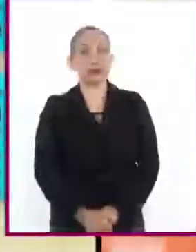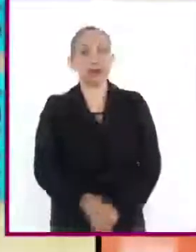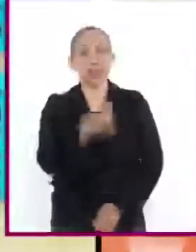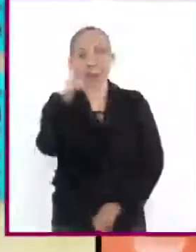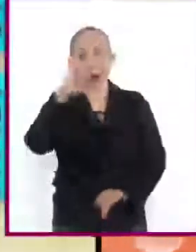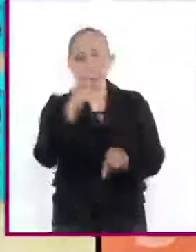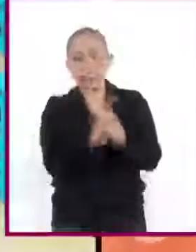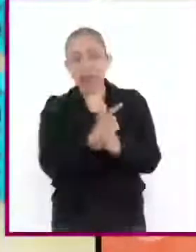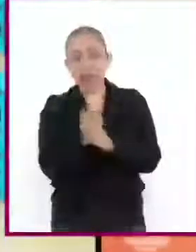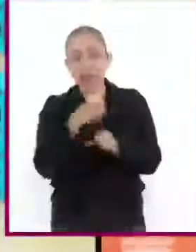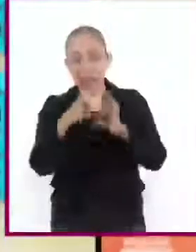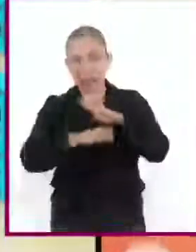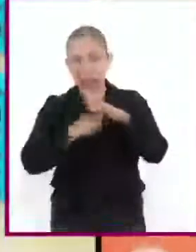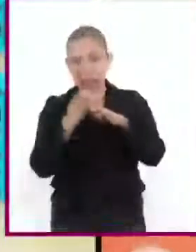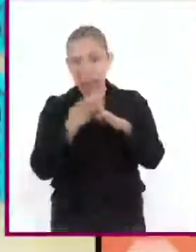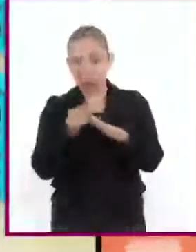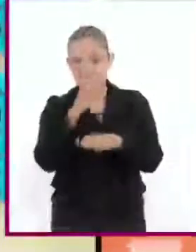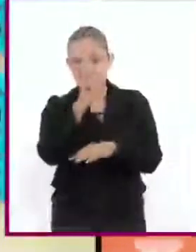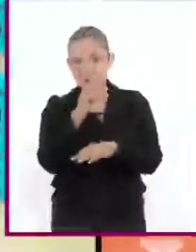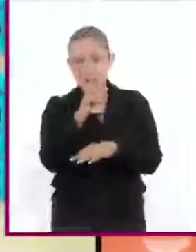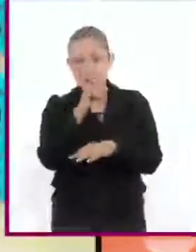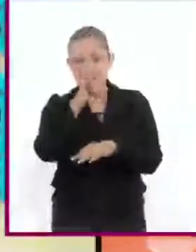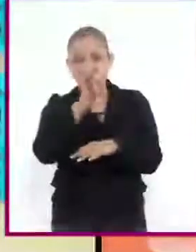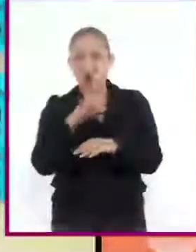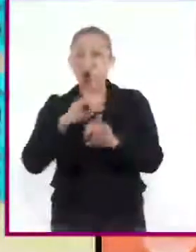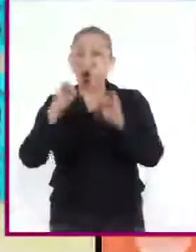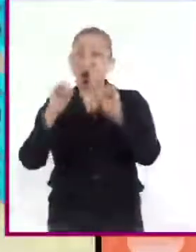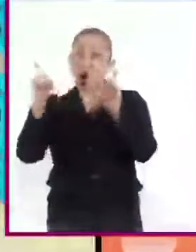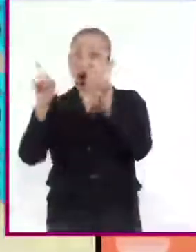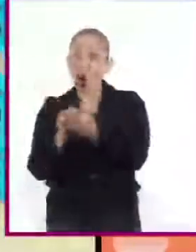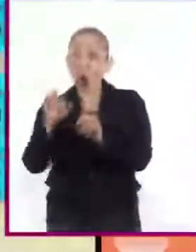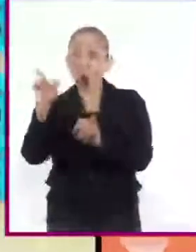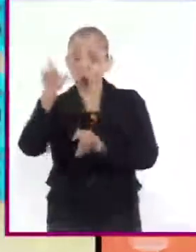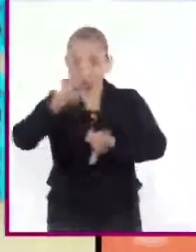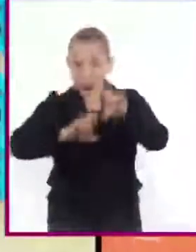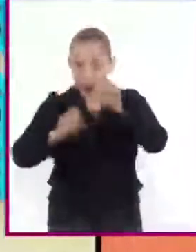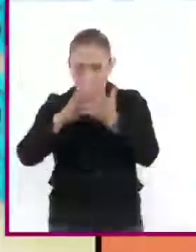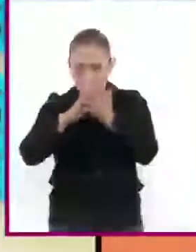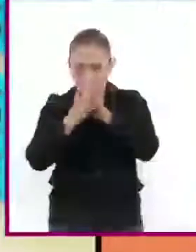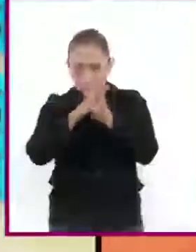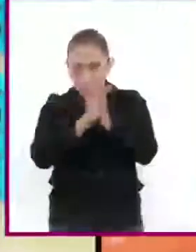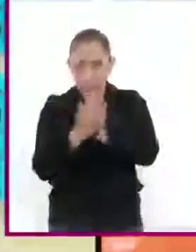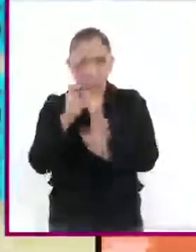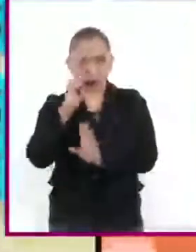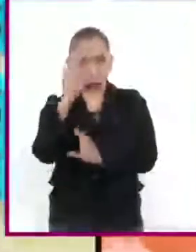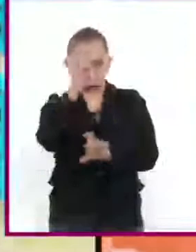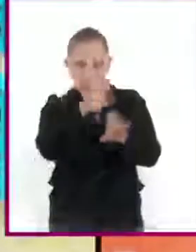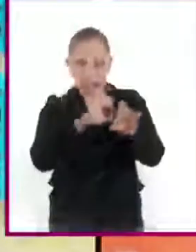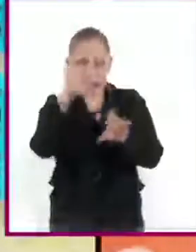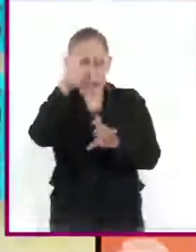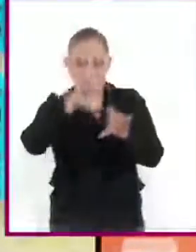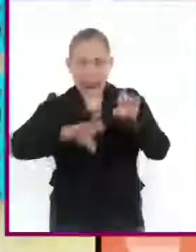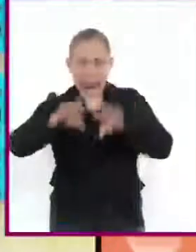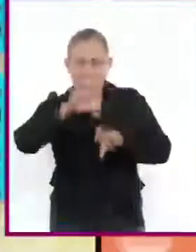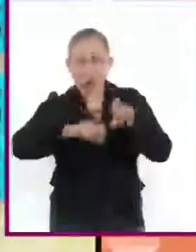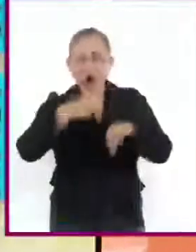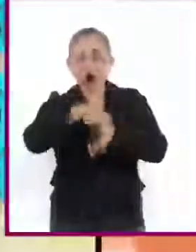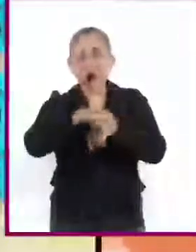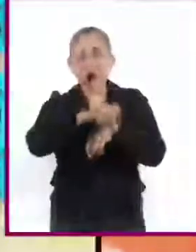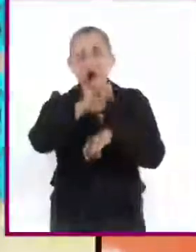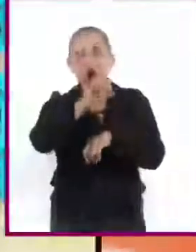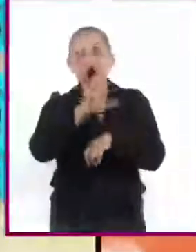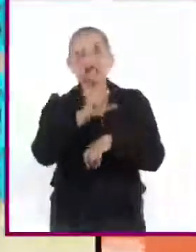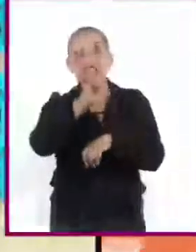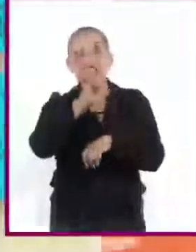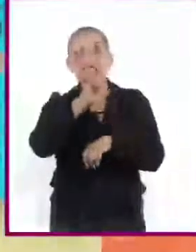Para identificar los elementos que se oxidan o se reducen durante una reacción, los químicos acordaron crear el concepto de número de